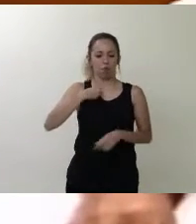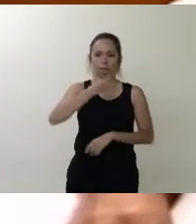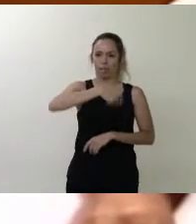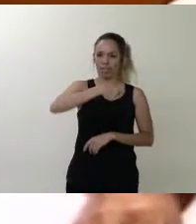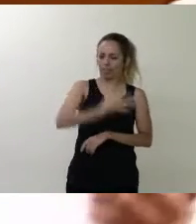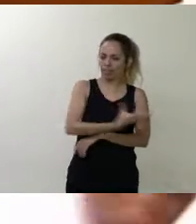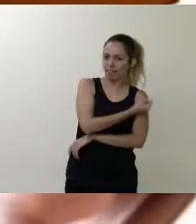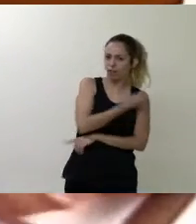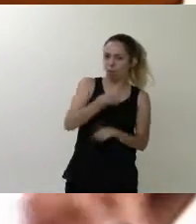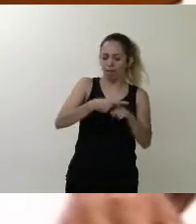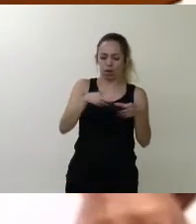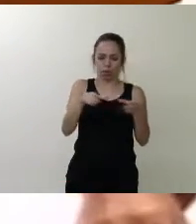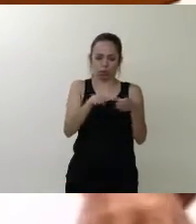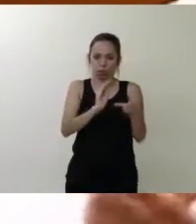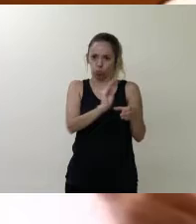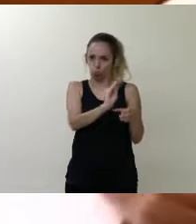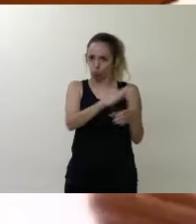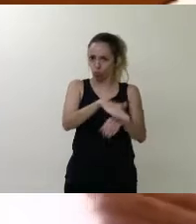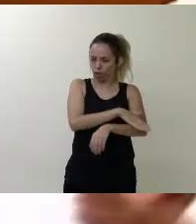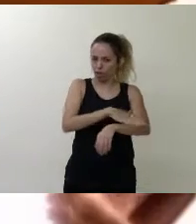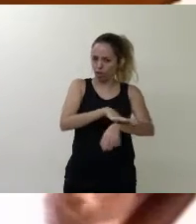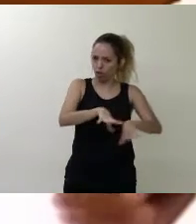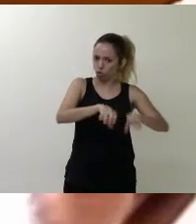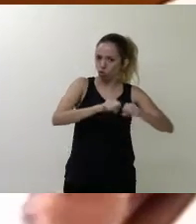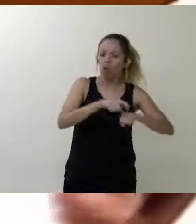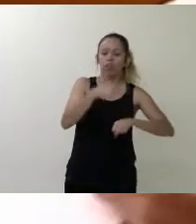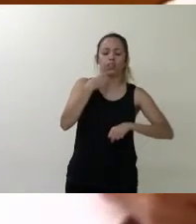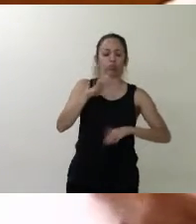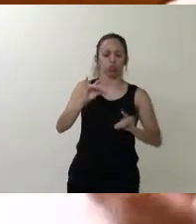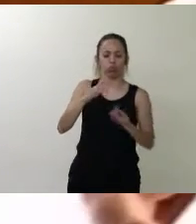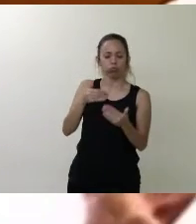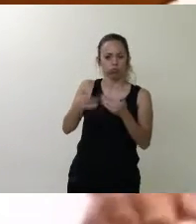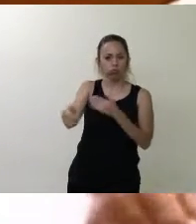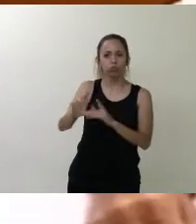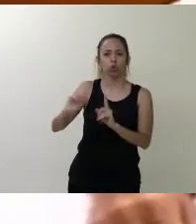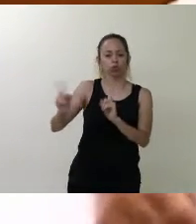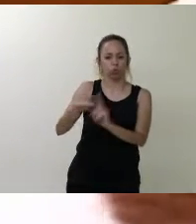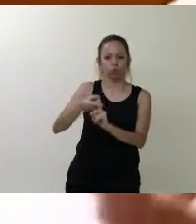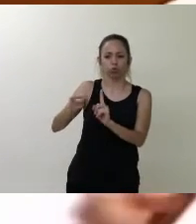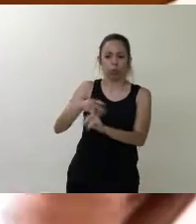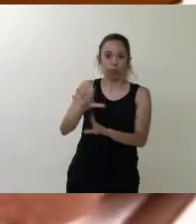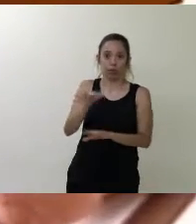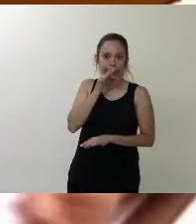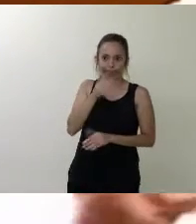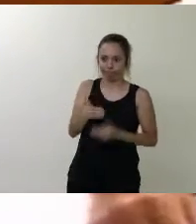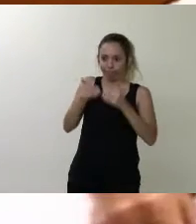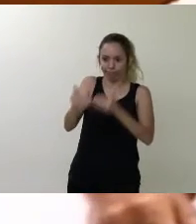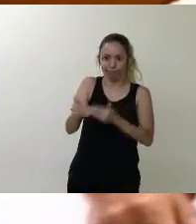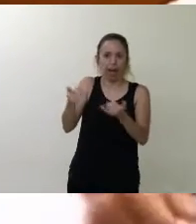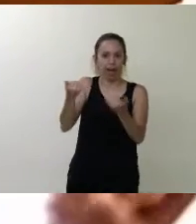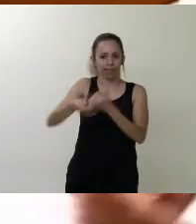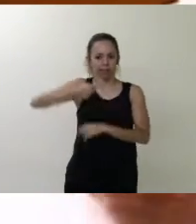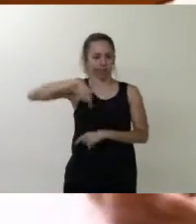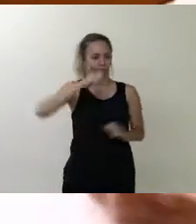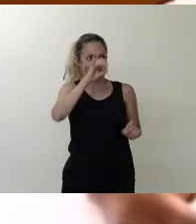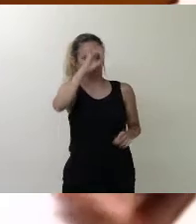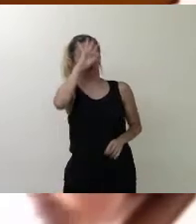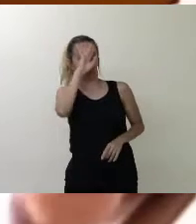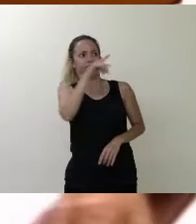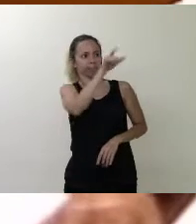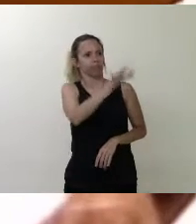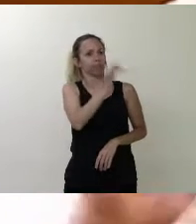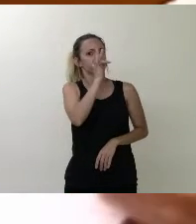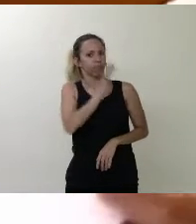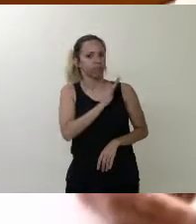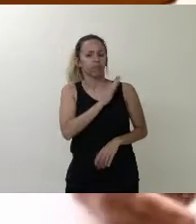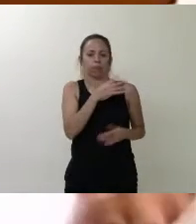de gobierno, que funciona a golpe de titulares, anunciando soluciones a los problemas que nunca llegan, pues nos quedamos perplejos con la respuesta de la consejera